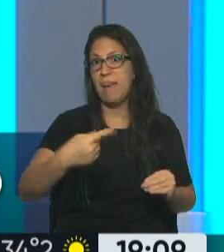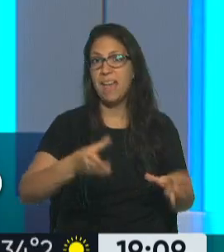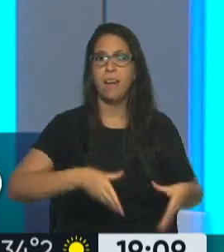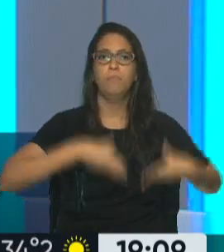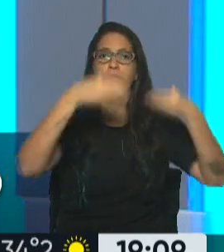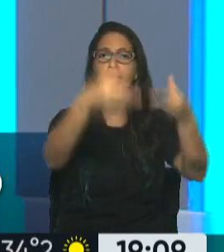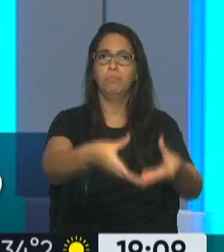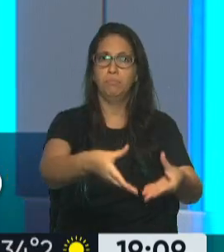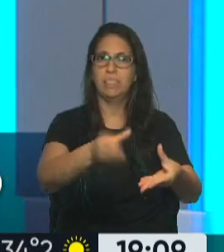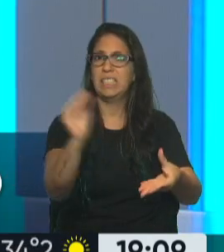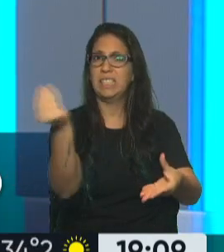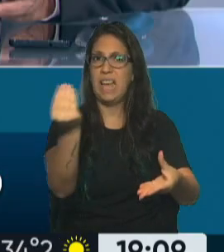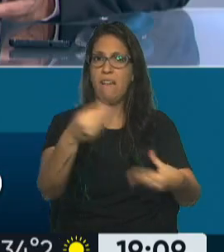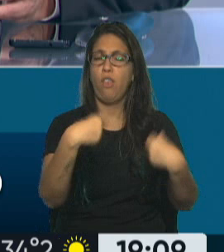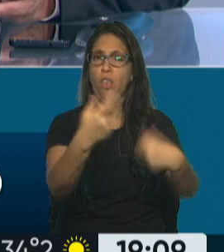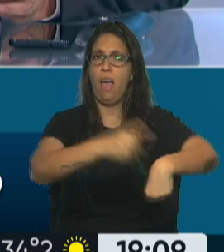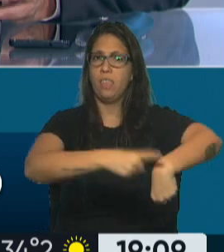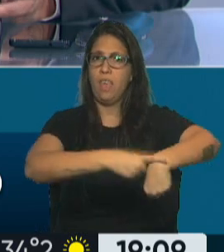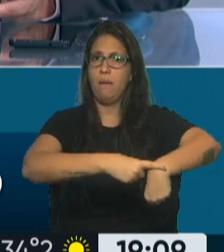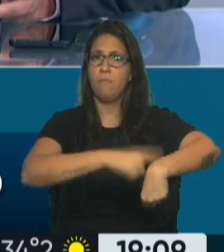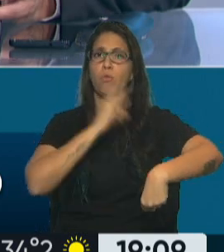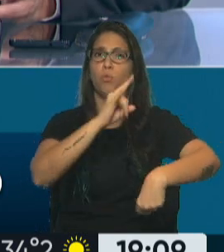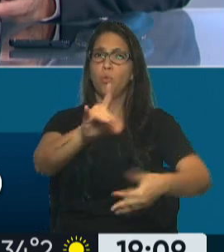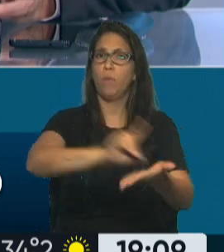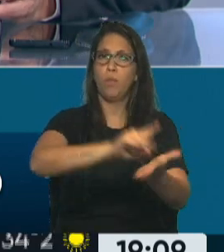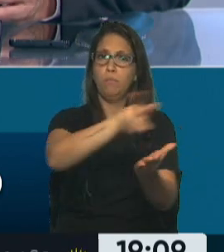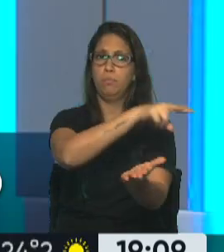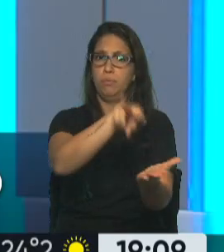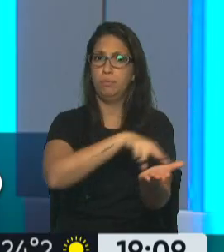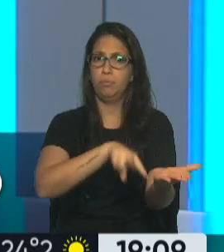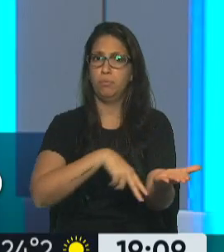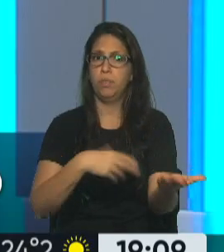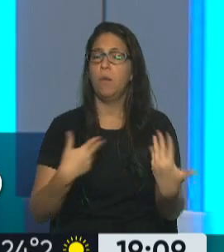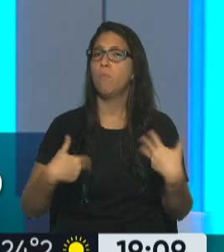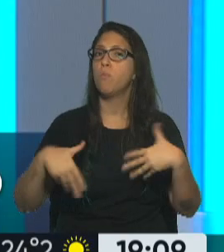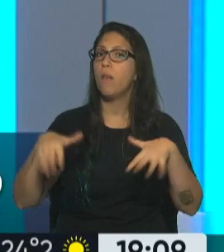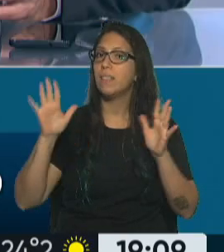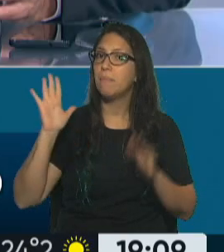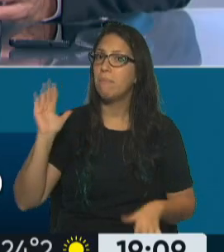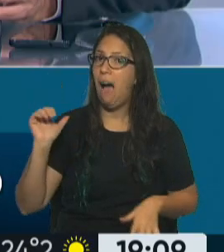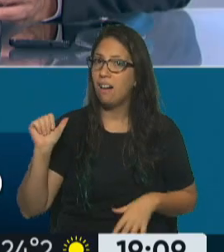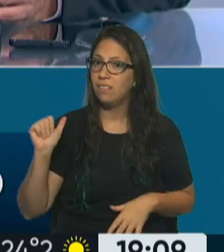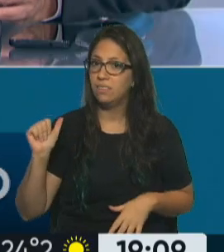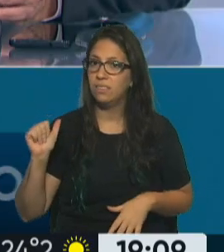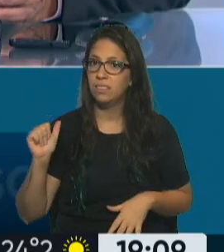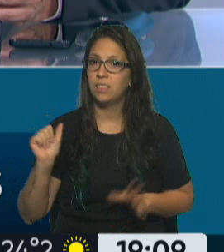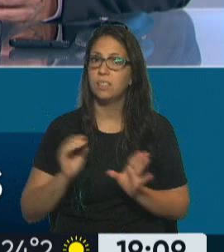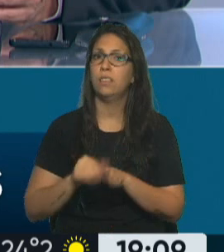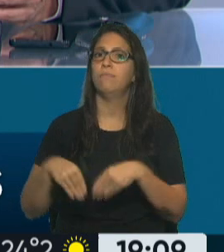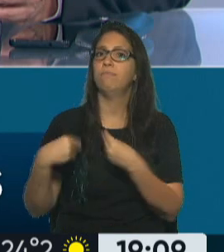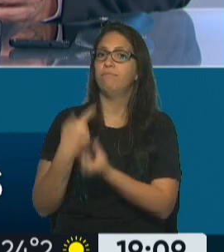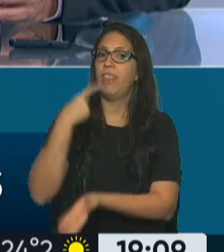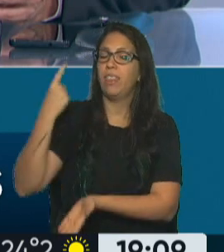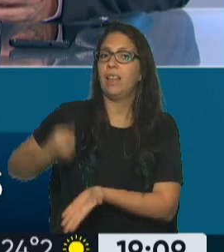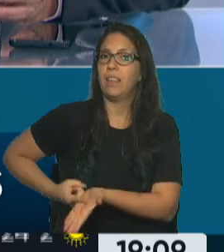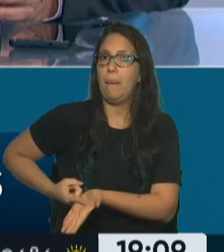sábado le dan tiempo de verlo finana el martes el martes se le daría dictamen ten